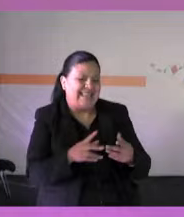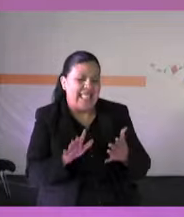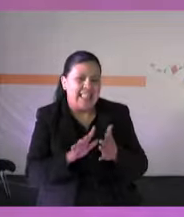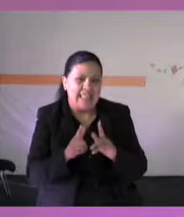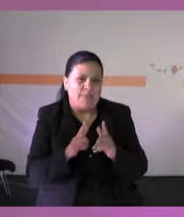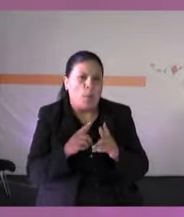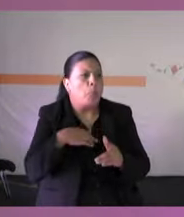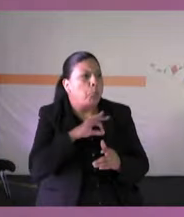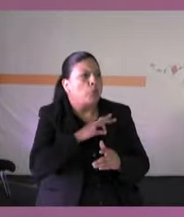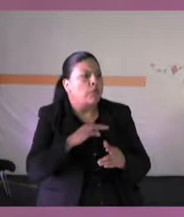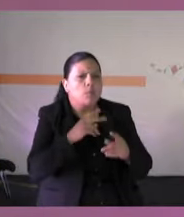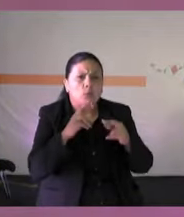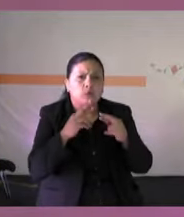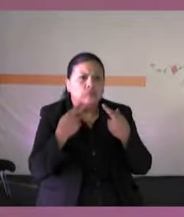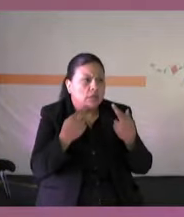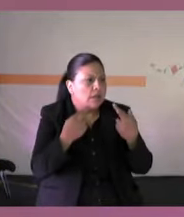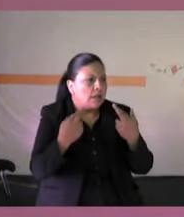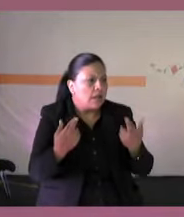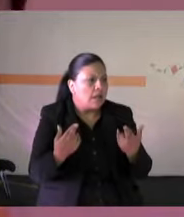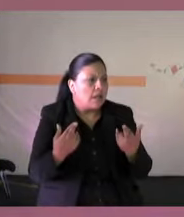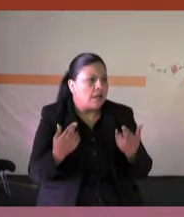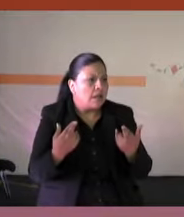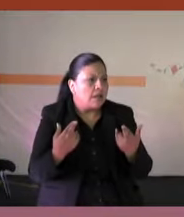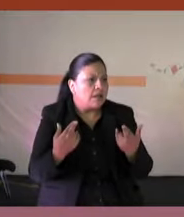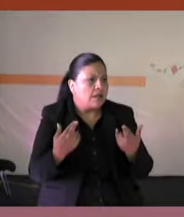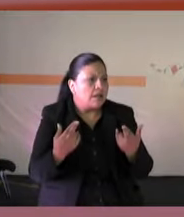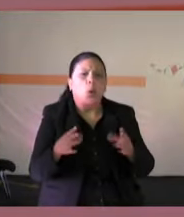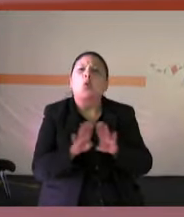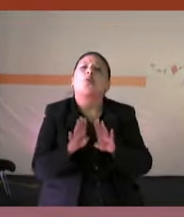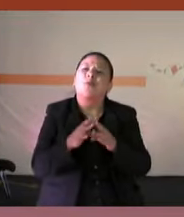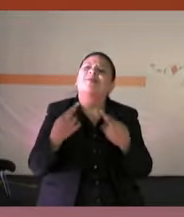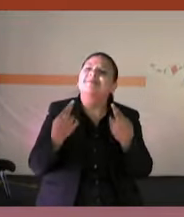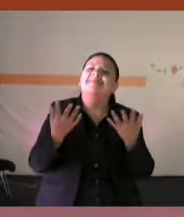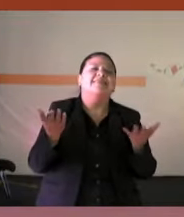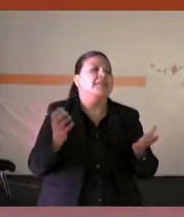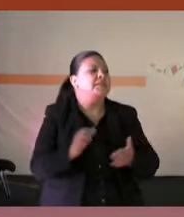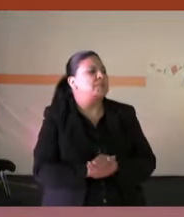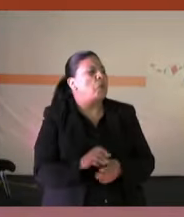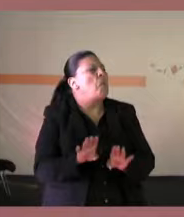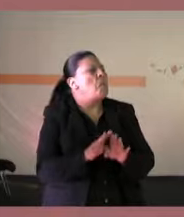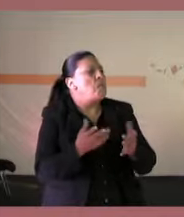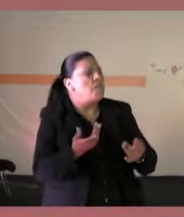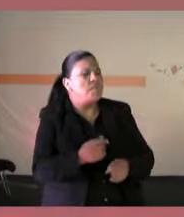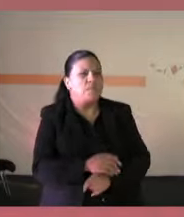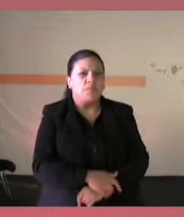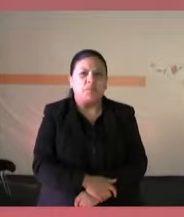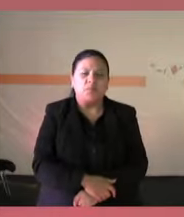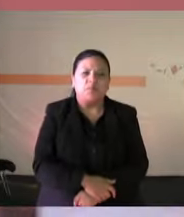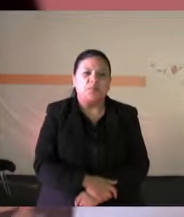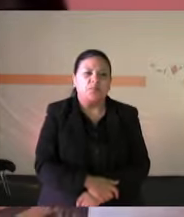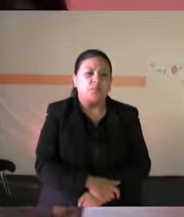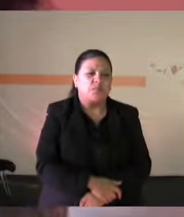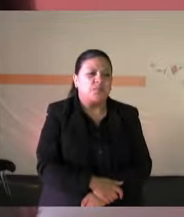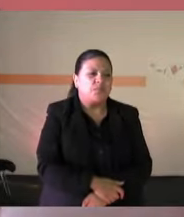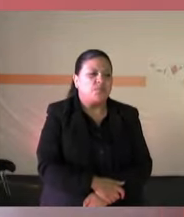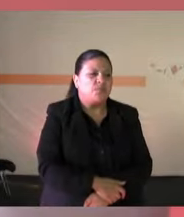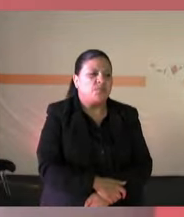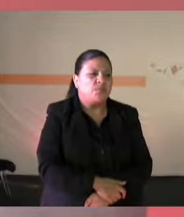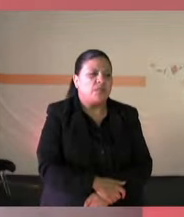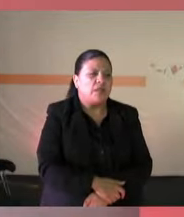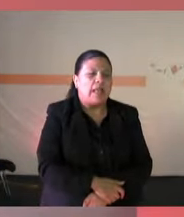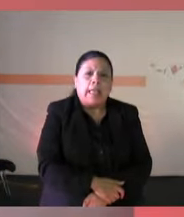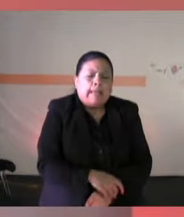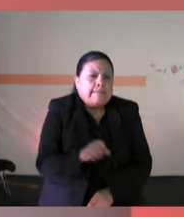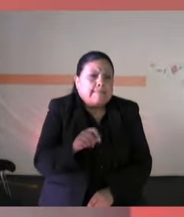regalar este? Este, a ver. ¿Cómo lo vamos a regalar? ¿Cómo lo regalamos? Yo ya vi buenos dándolo lectores. Como el doctor